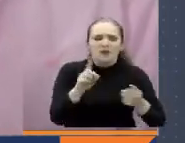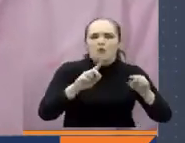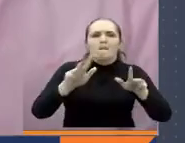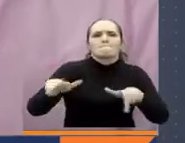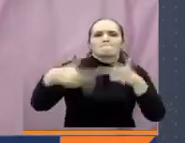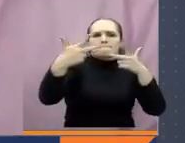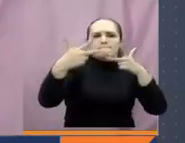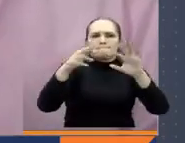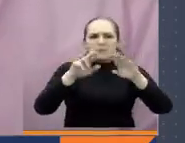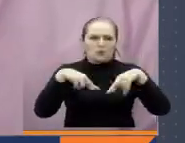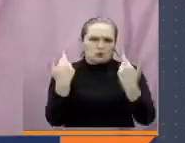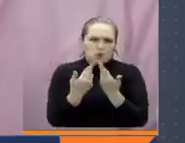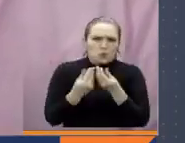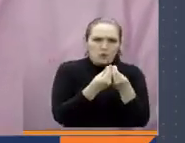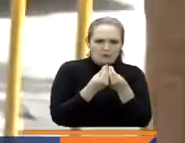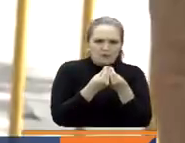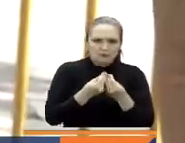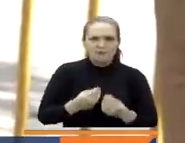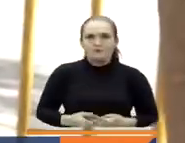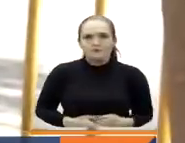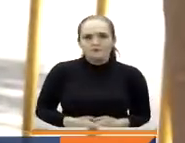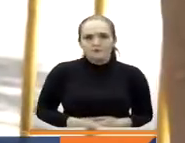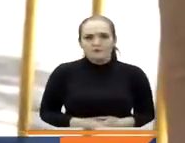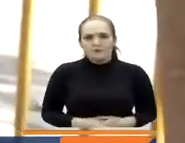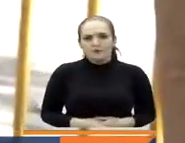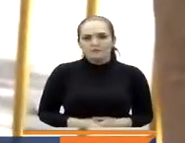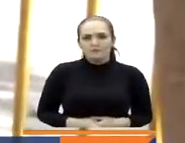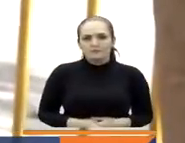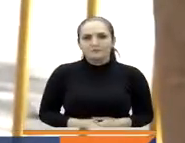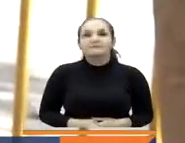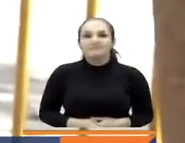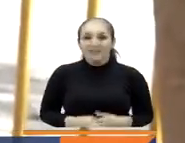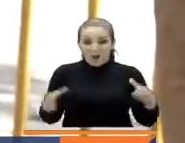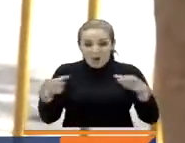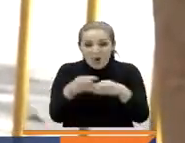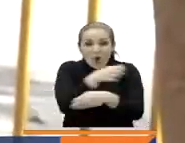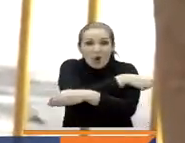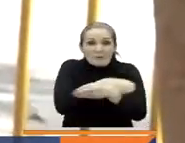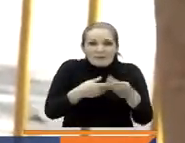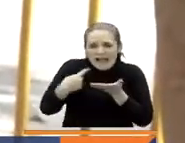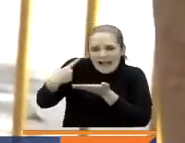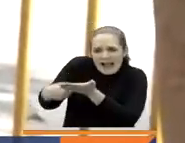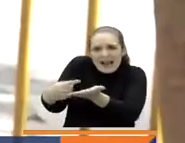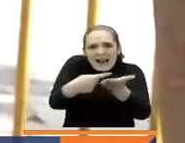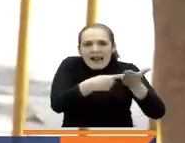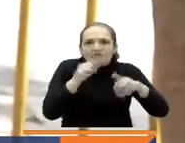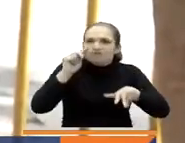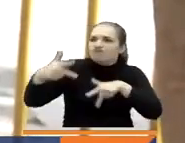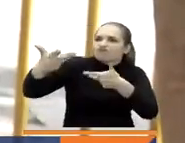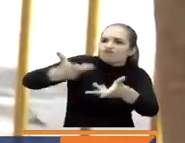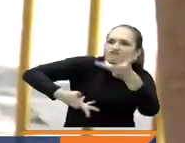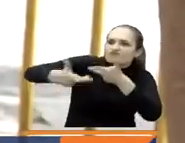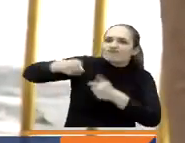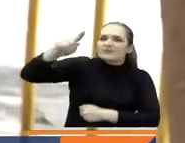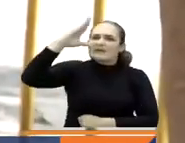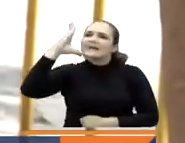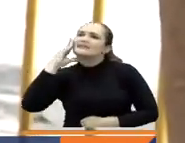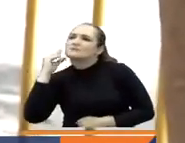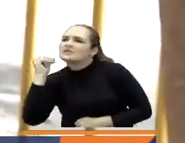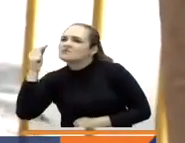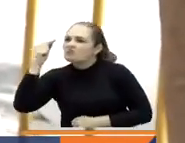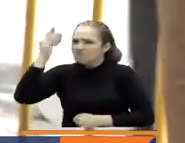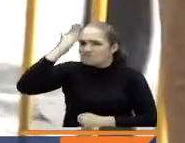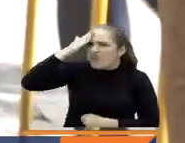del Cauca y de la región. Ese comité es para poder intercambiar experiencias, conocimientos con entidades que